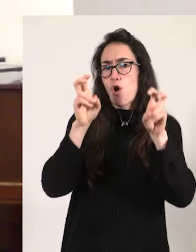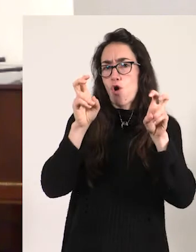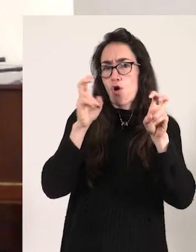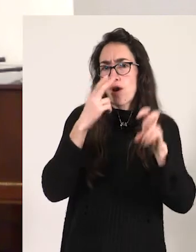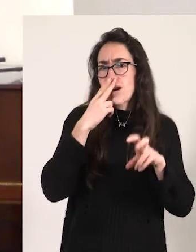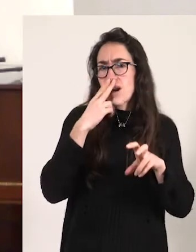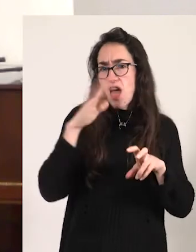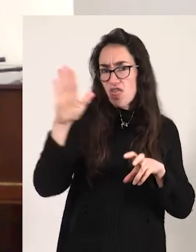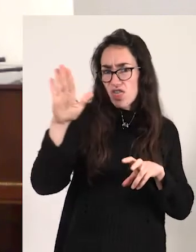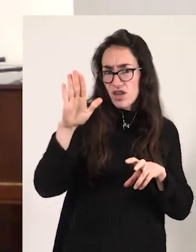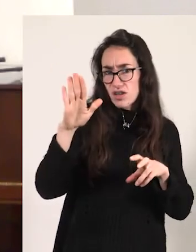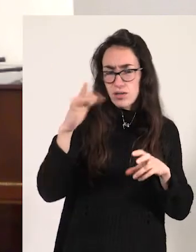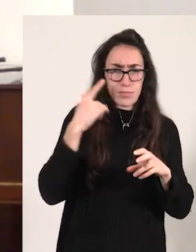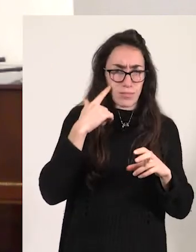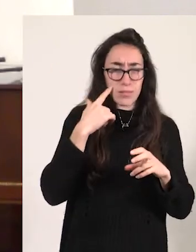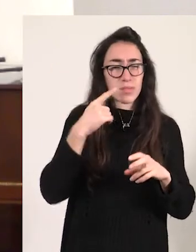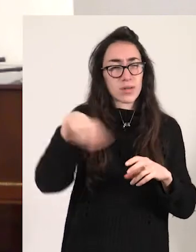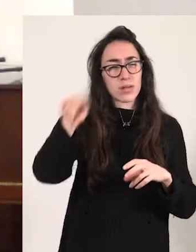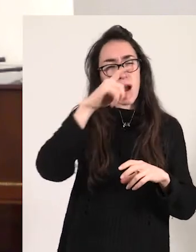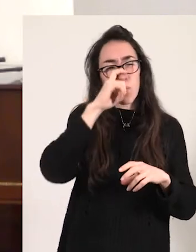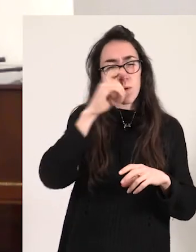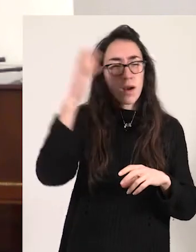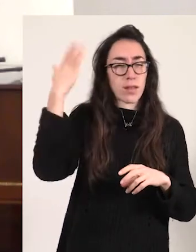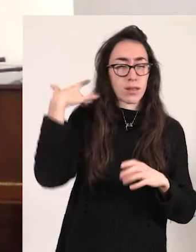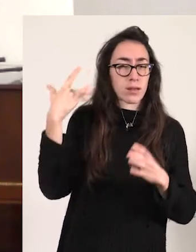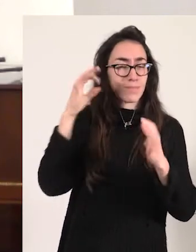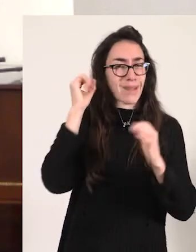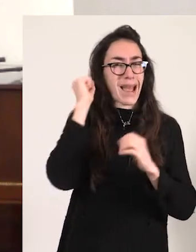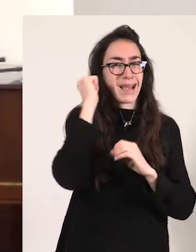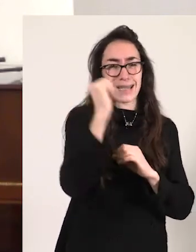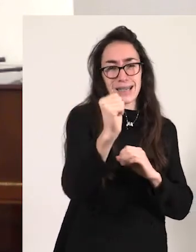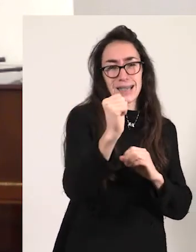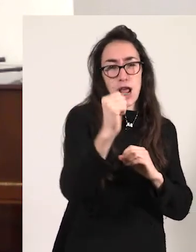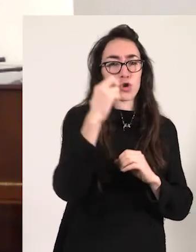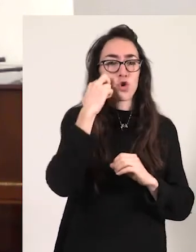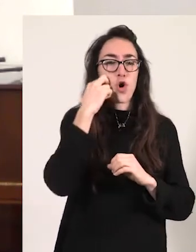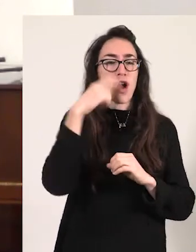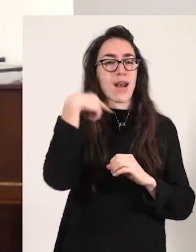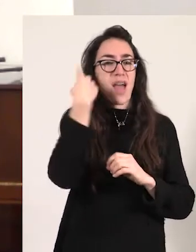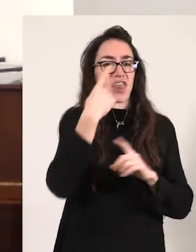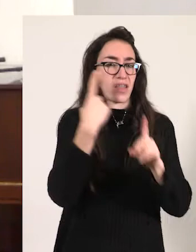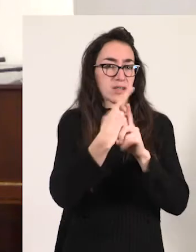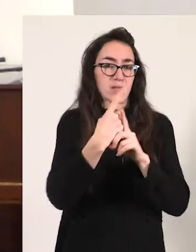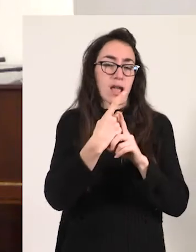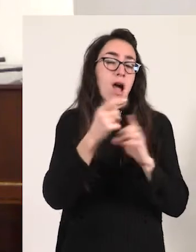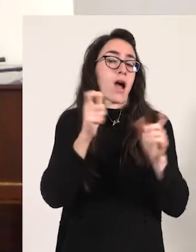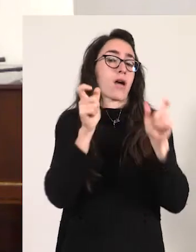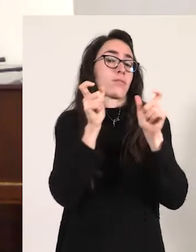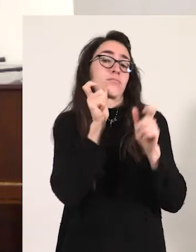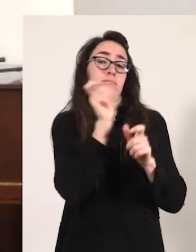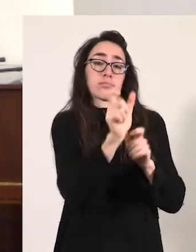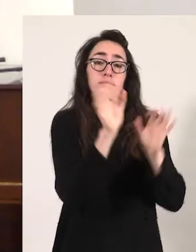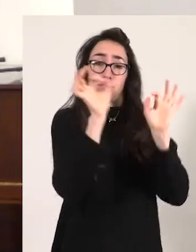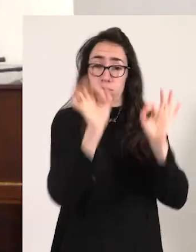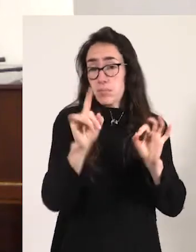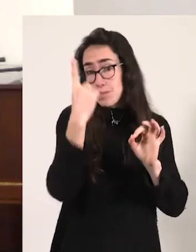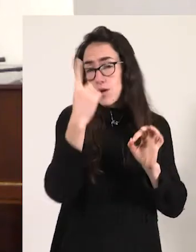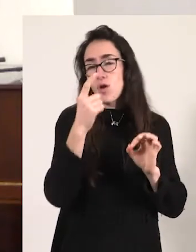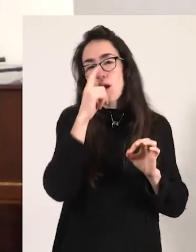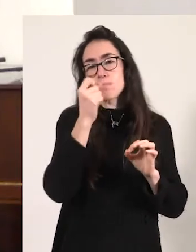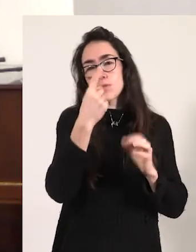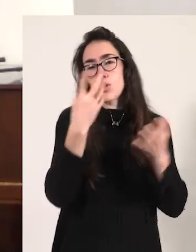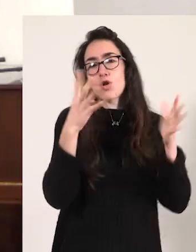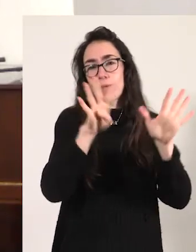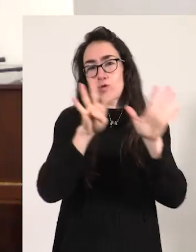muchísimo tema con los neonazis, etcétera, etcétera, ¿no? Recordaréis que el primer asesinato tipificado como racista, que no el primero, pero sí tipificado como tal,